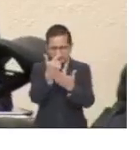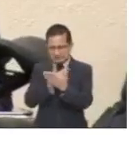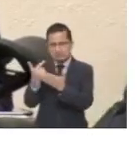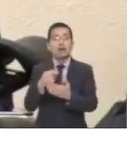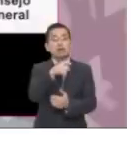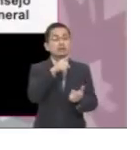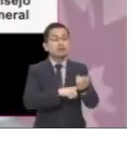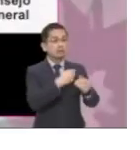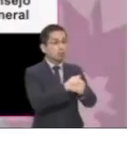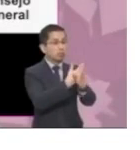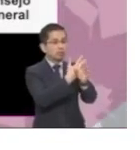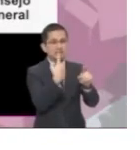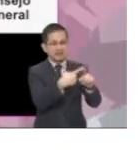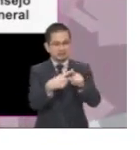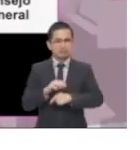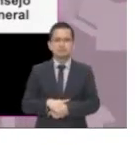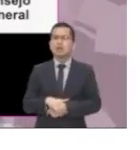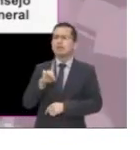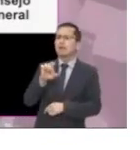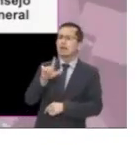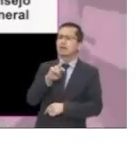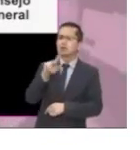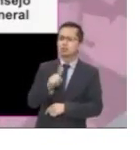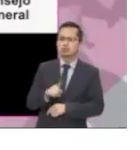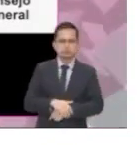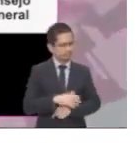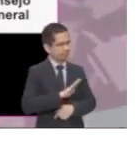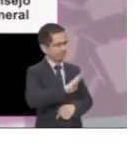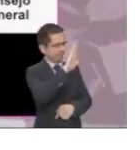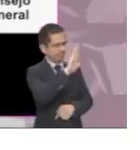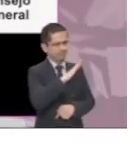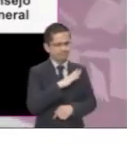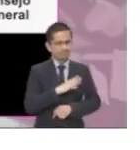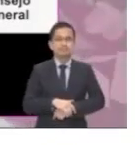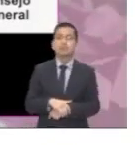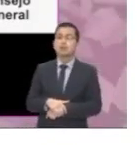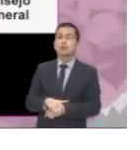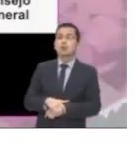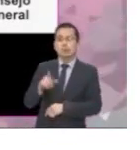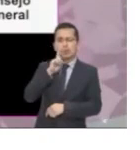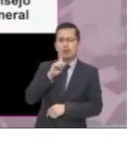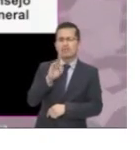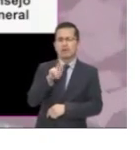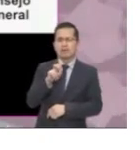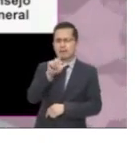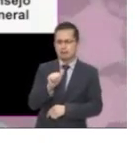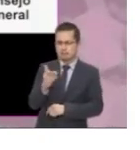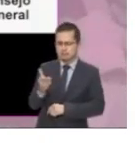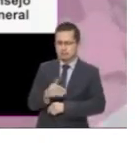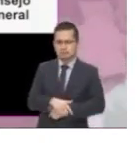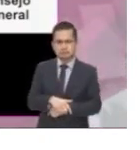mayoría de los consejeros de los interesados por el presidente lorenzo córdova y el consejero